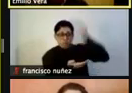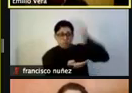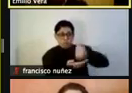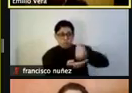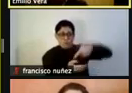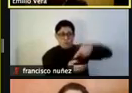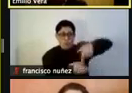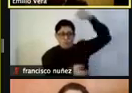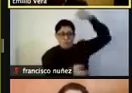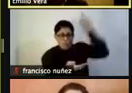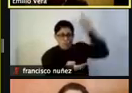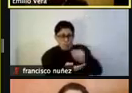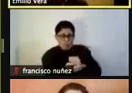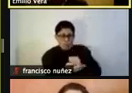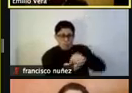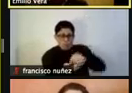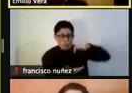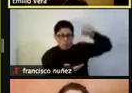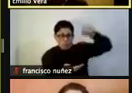detectados.